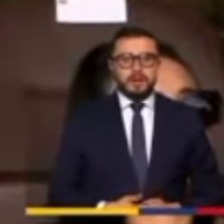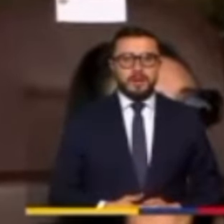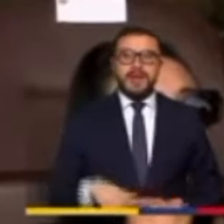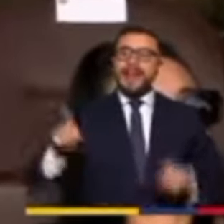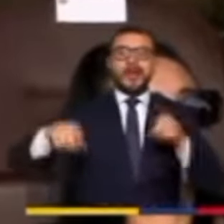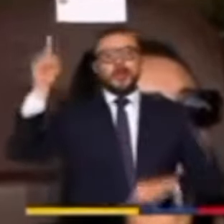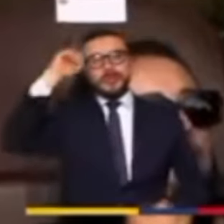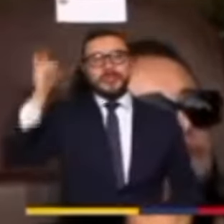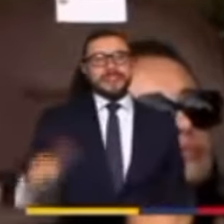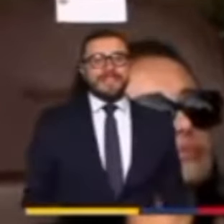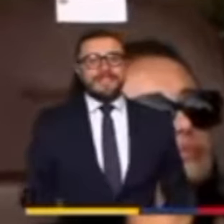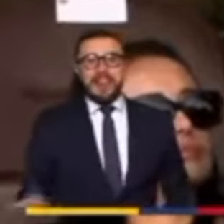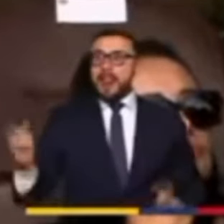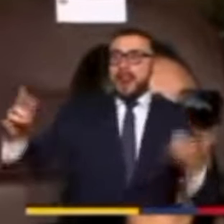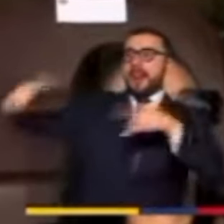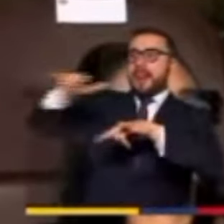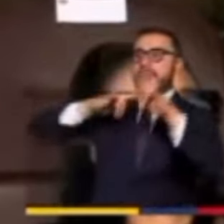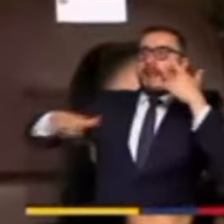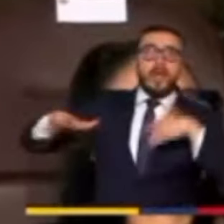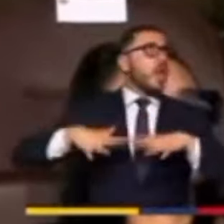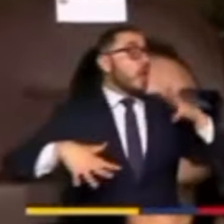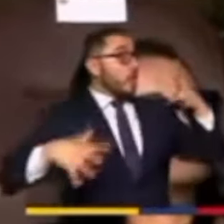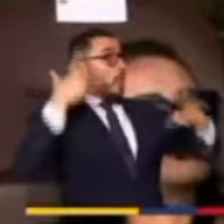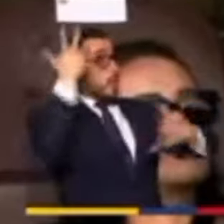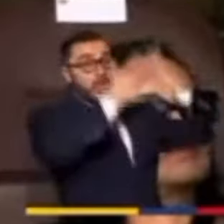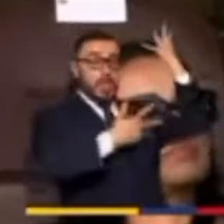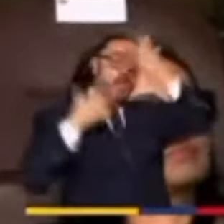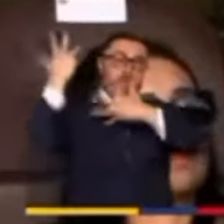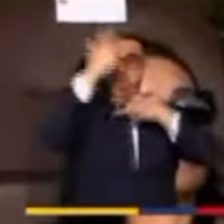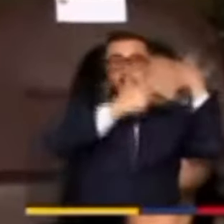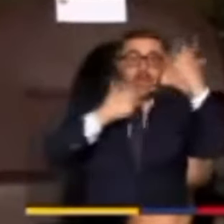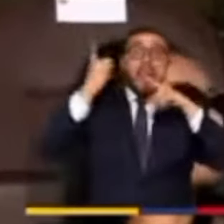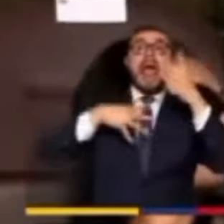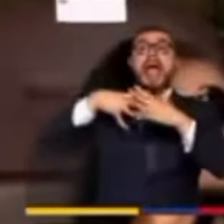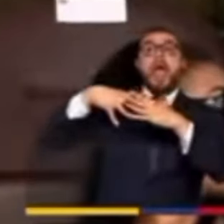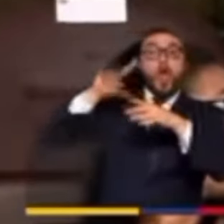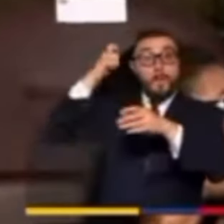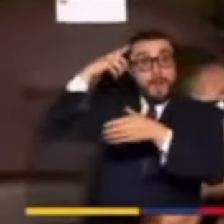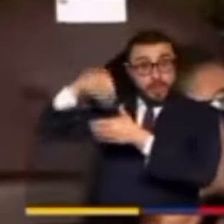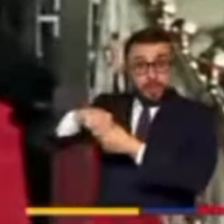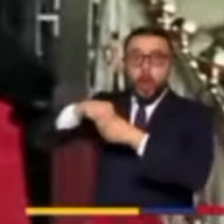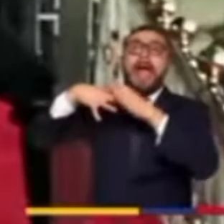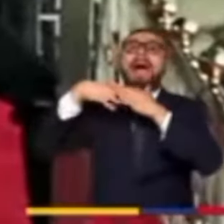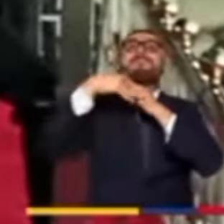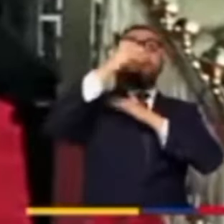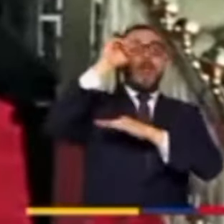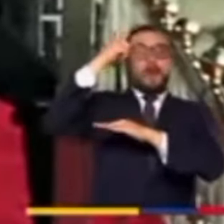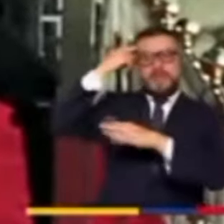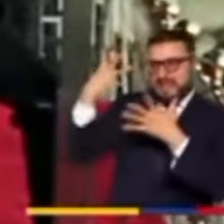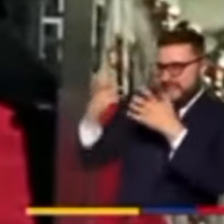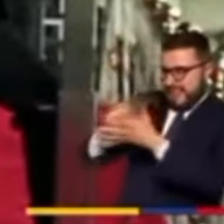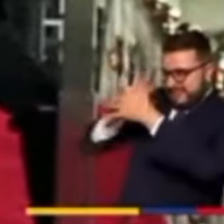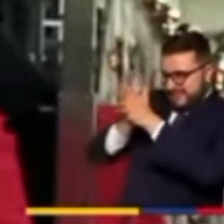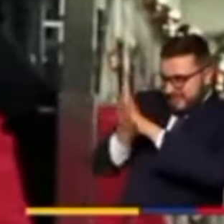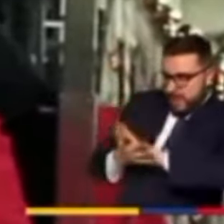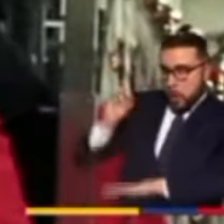No saben otros, que se dejan enredar en las piolas de los que de afuera del gobierno